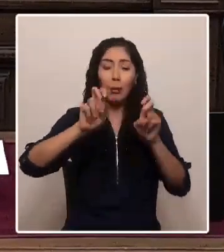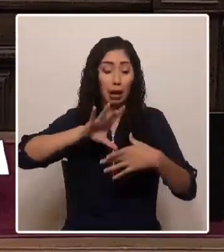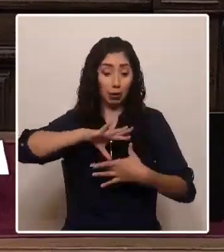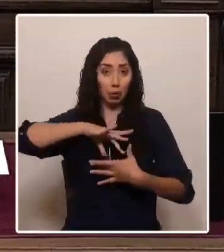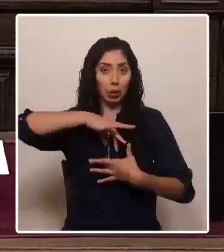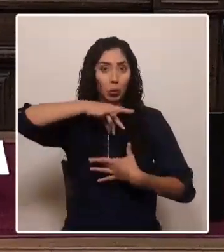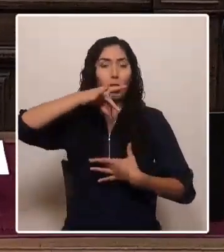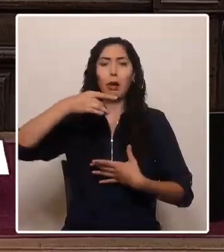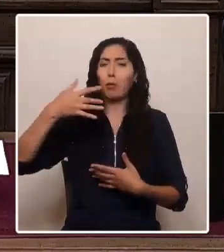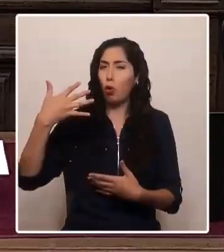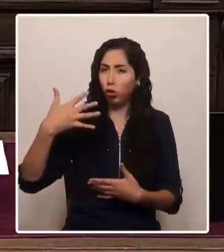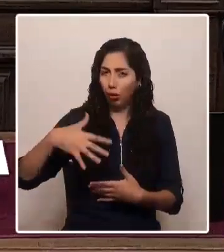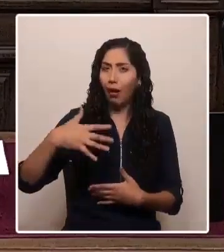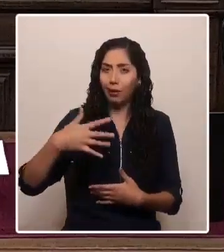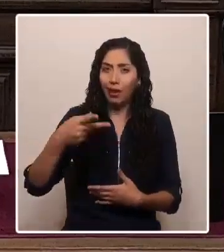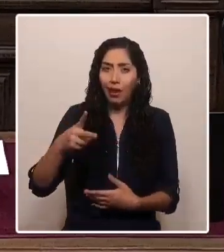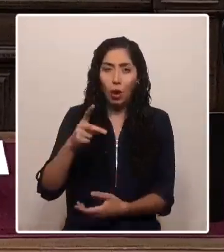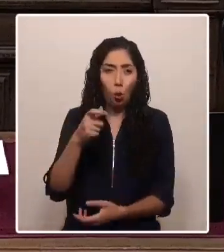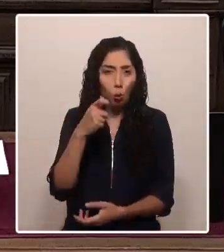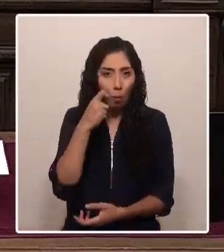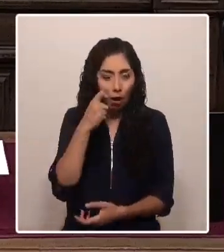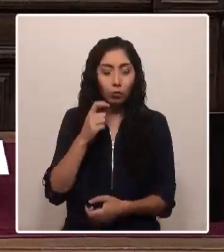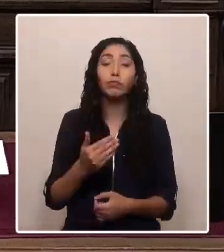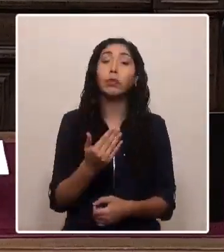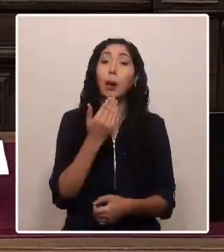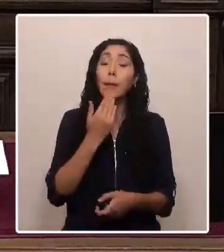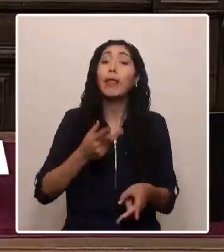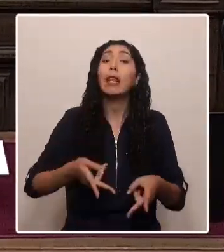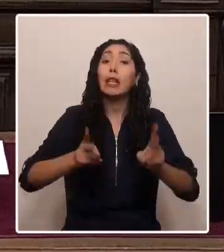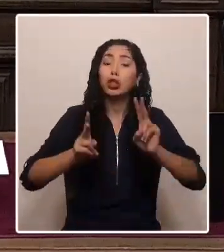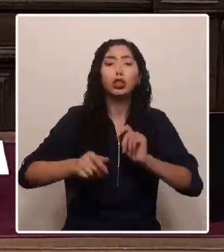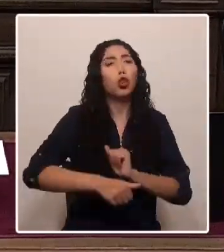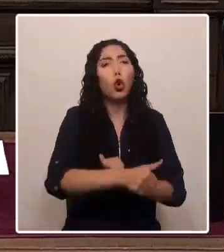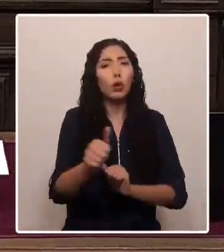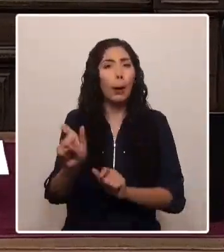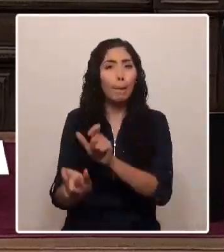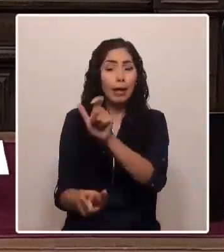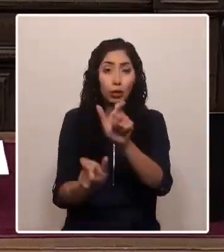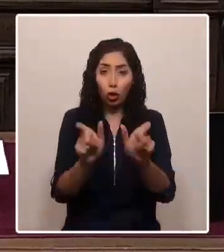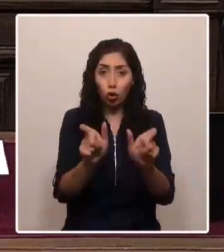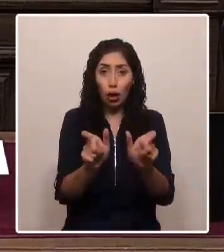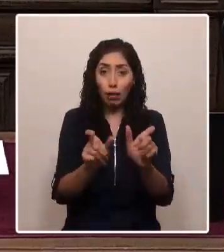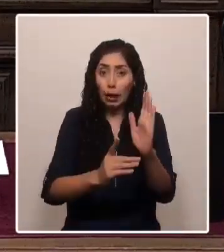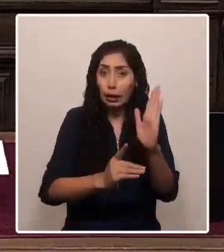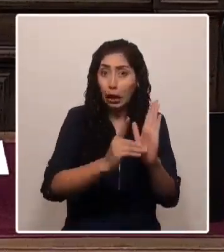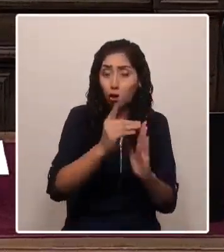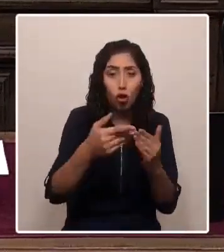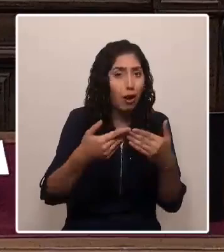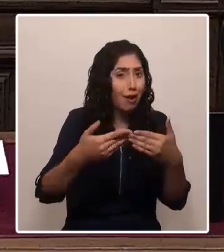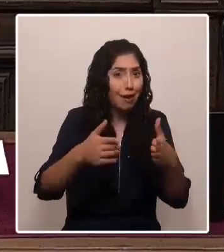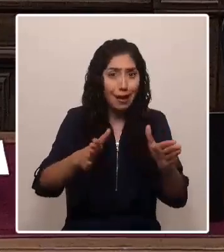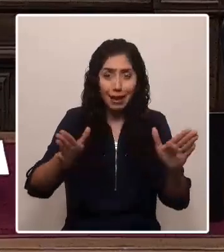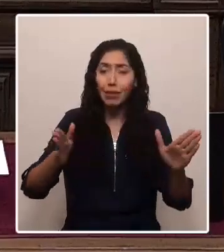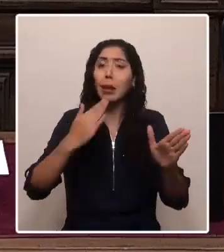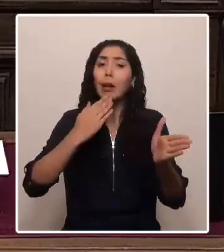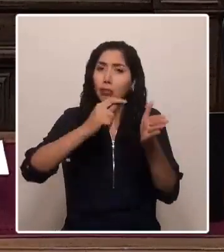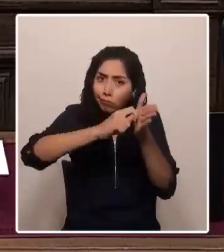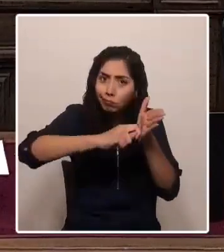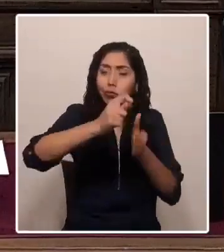ser humano. Asimismo, el derecho de toda persona al libre desarrollo y pleno reconocimiento de su